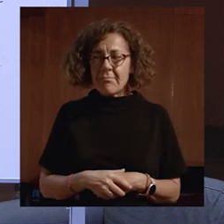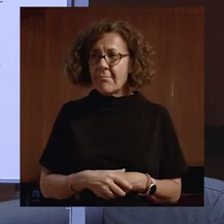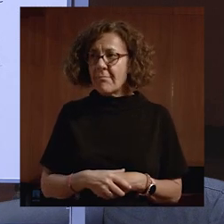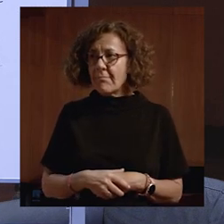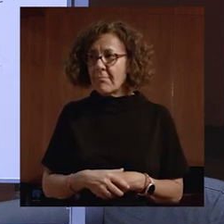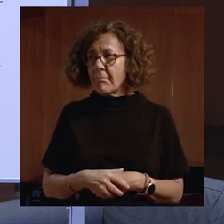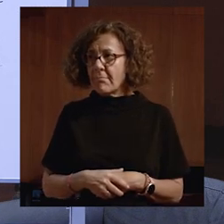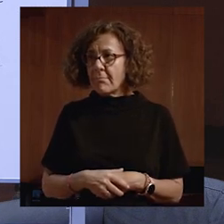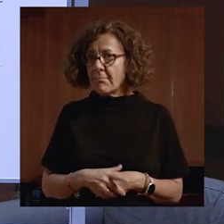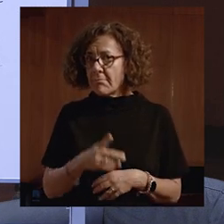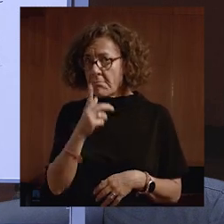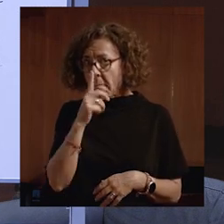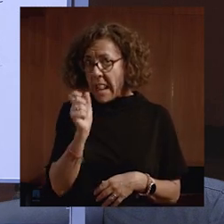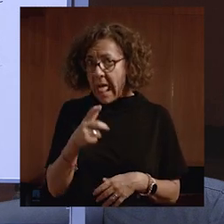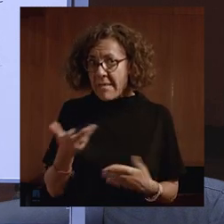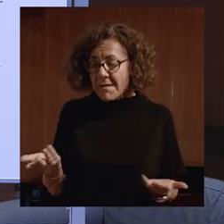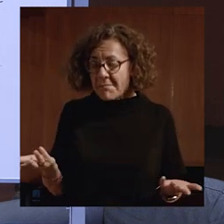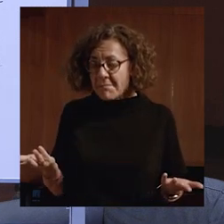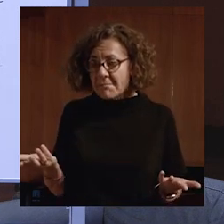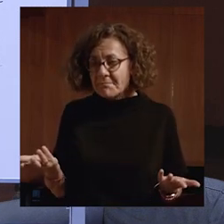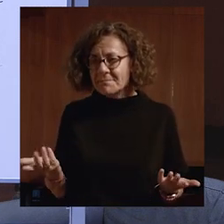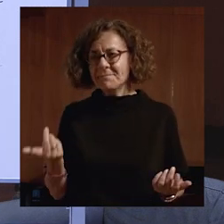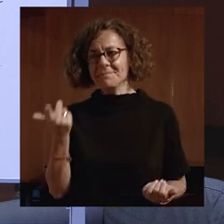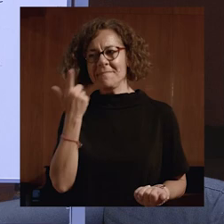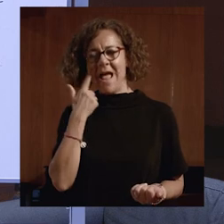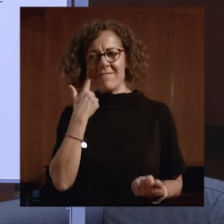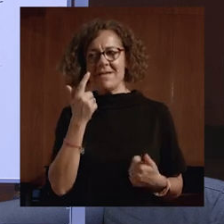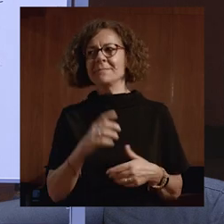Para nada, vale. Vamos a ver.